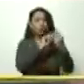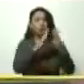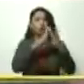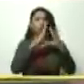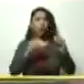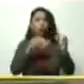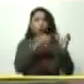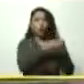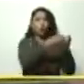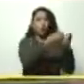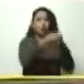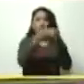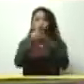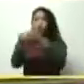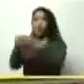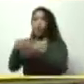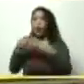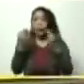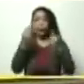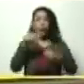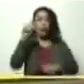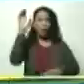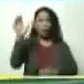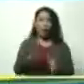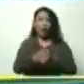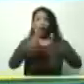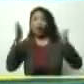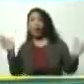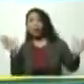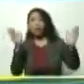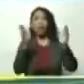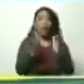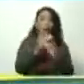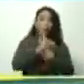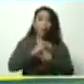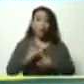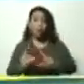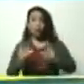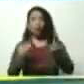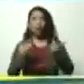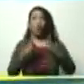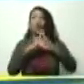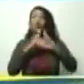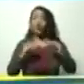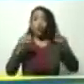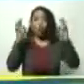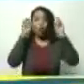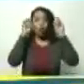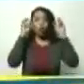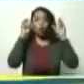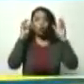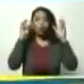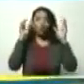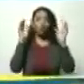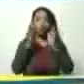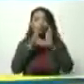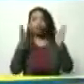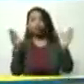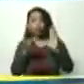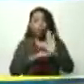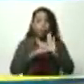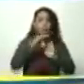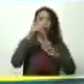todos los sectores económicos del país todos grandes pequeños medianos de todos los tamaños y de todos los sectores